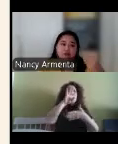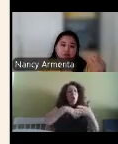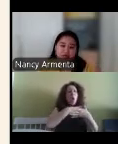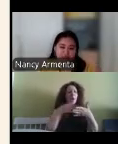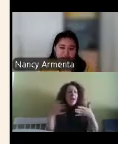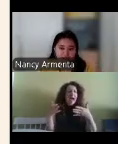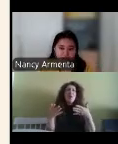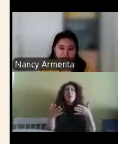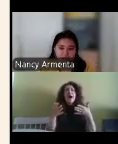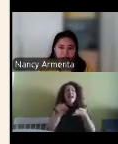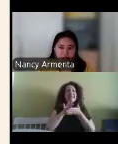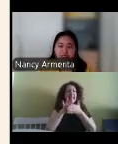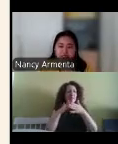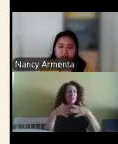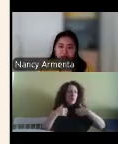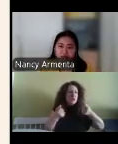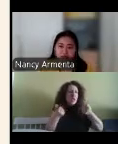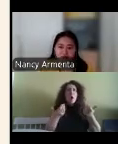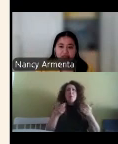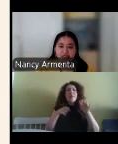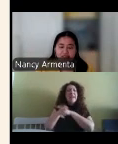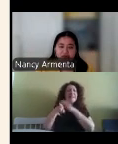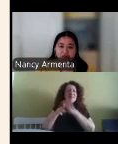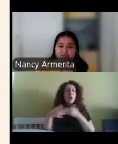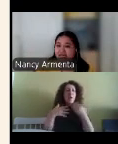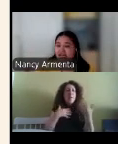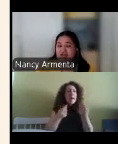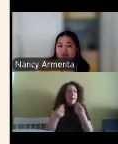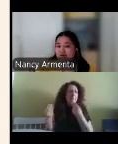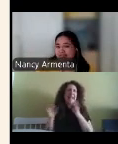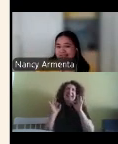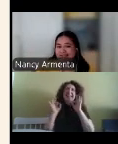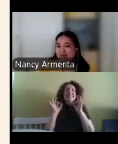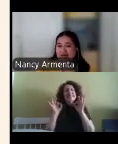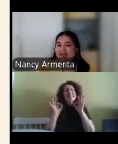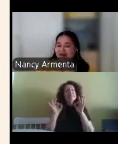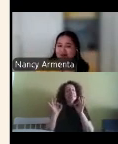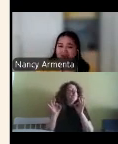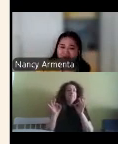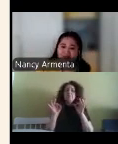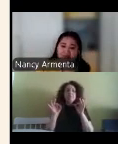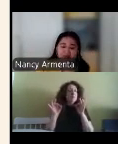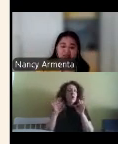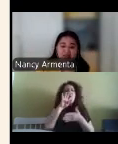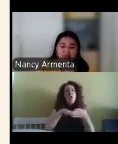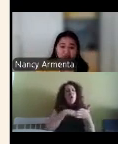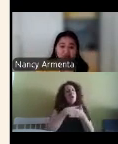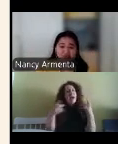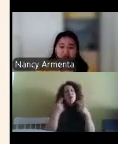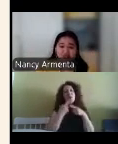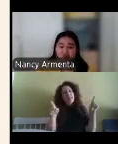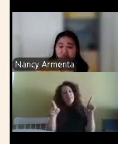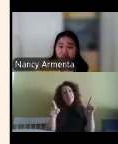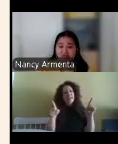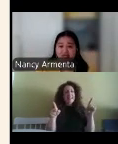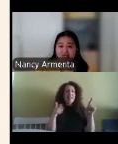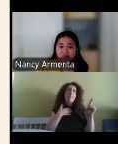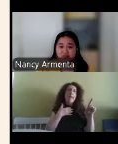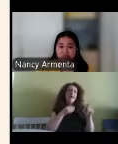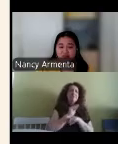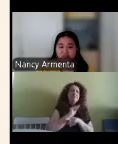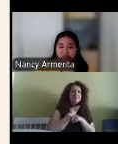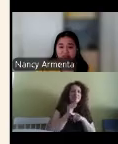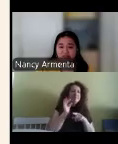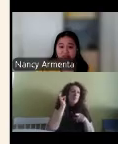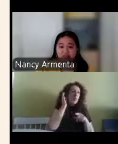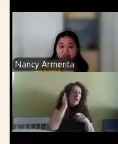o para poder ejercer algún trámite relacionado con el acceso no es igual que el horario, los horarios que son compatibles con los que tienen las